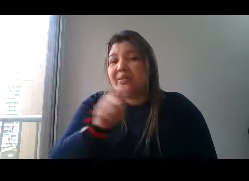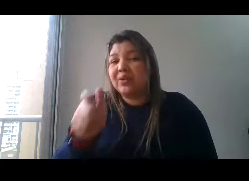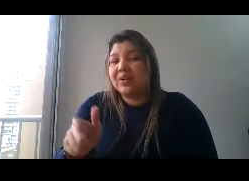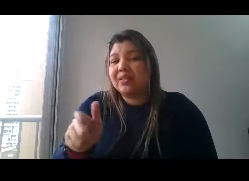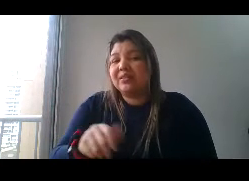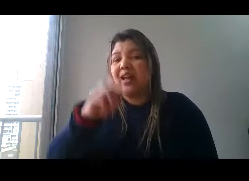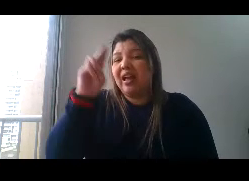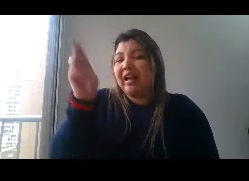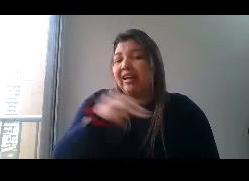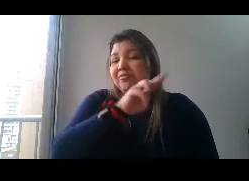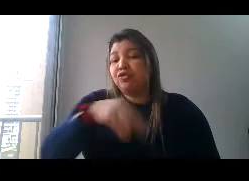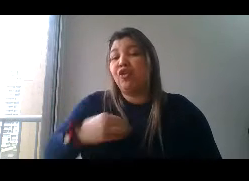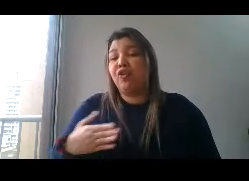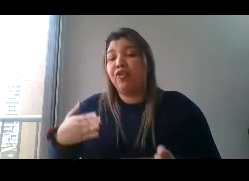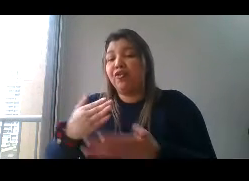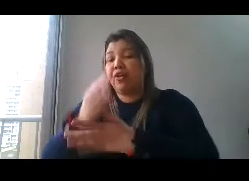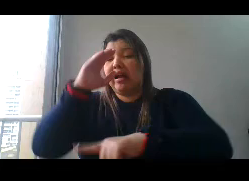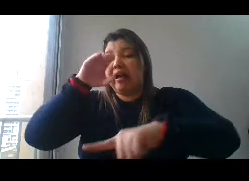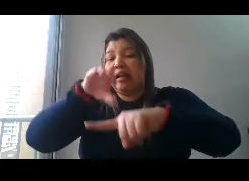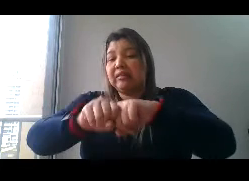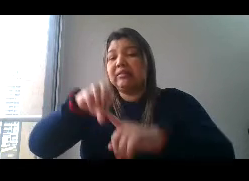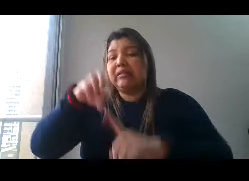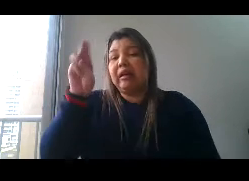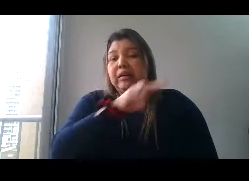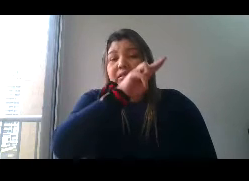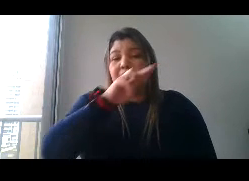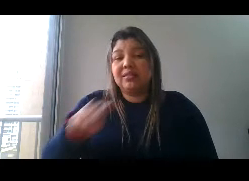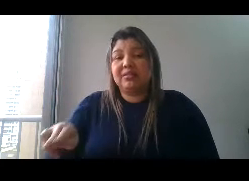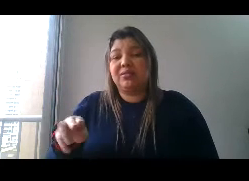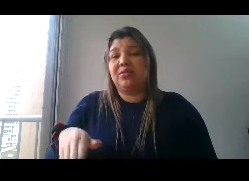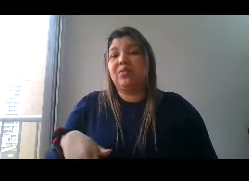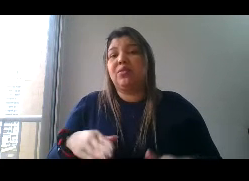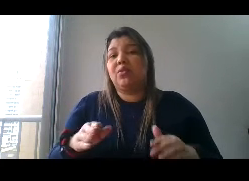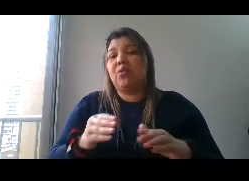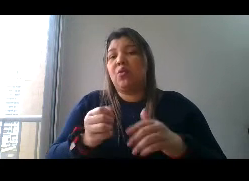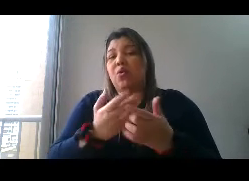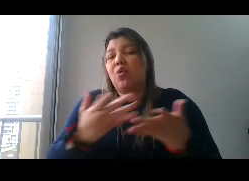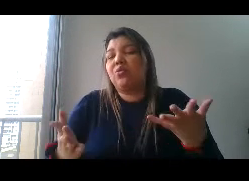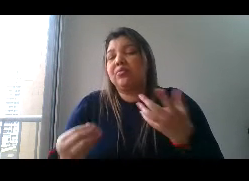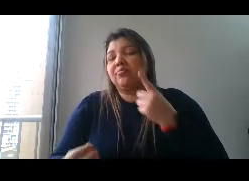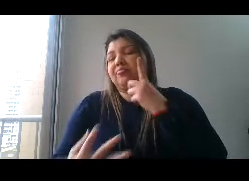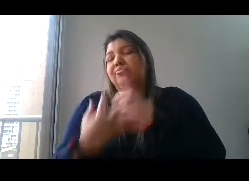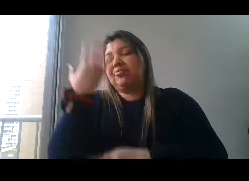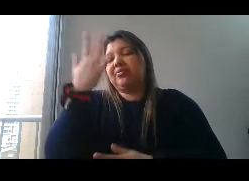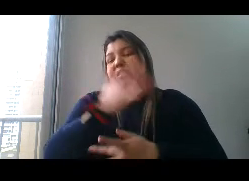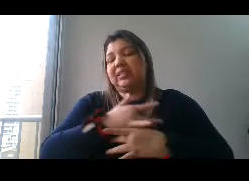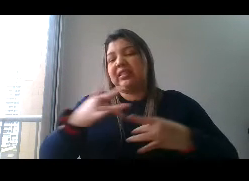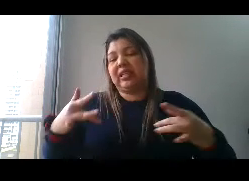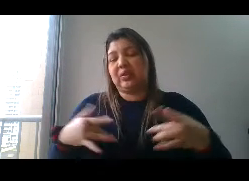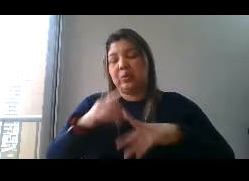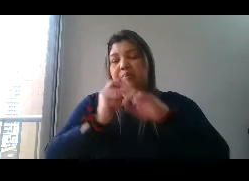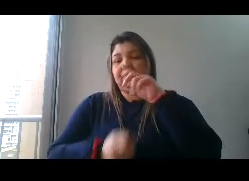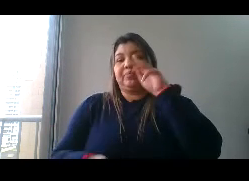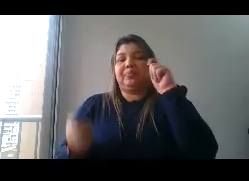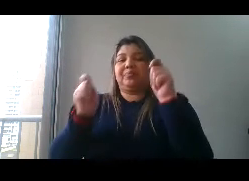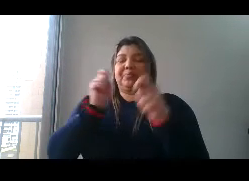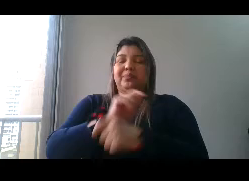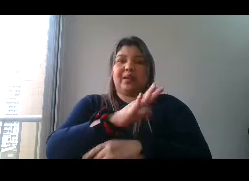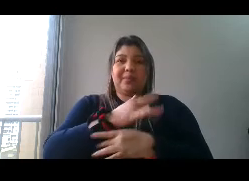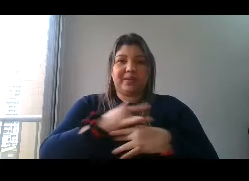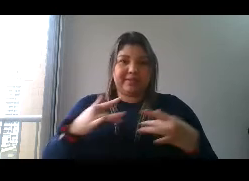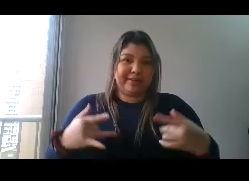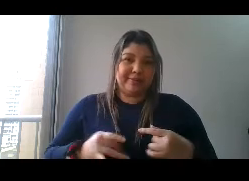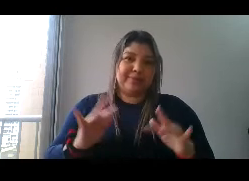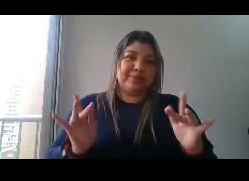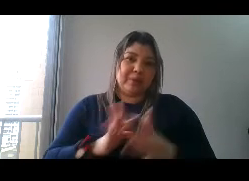adverso. Todo evento no intencional que produzca alteraciones en la salud de la persona o del